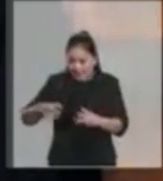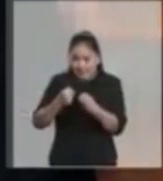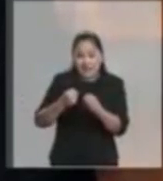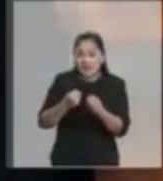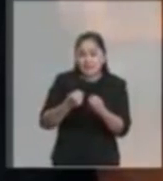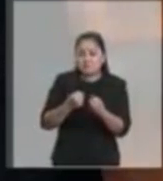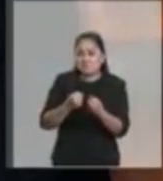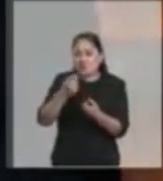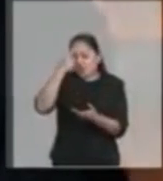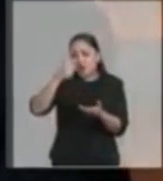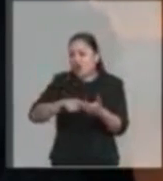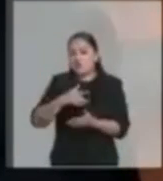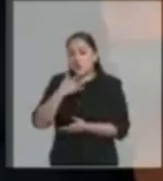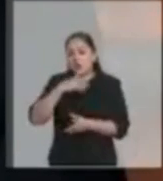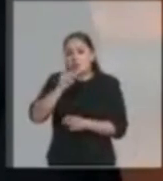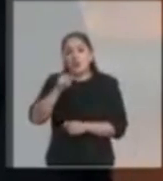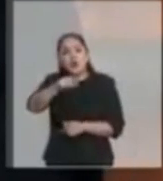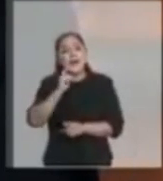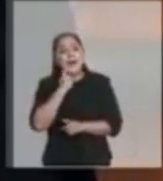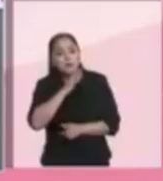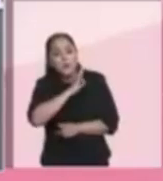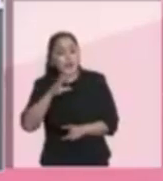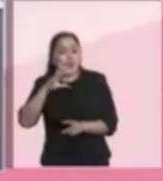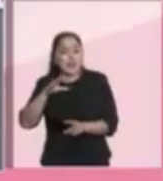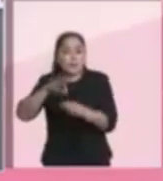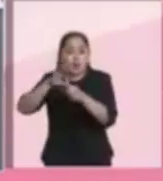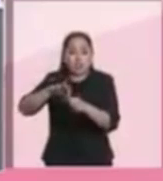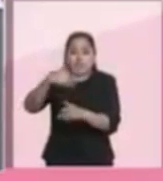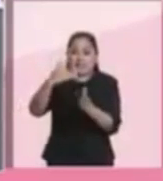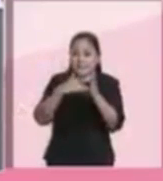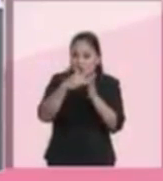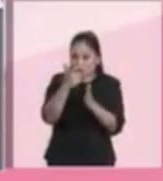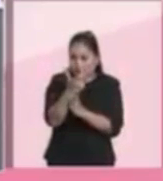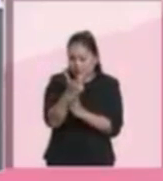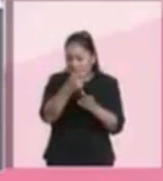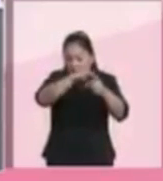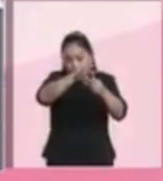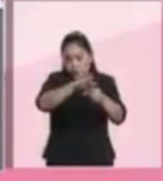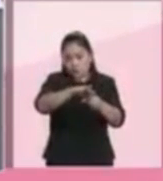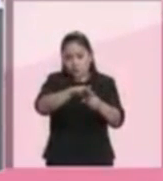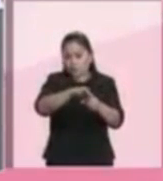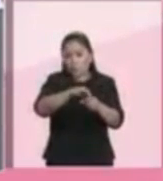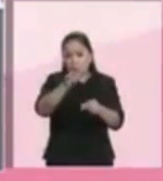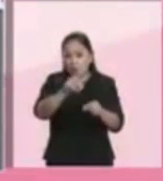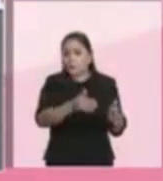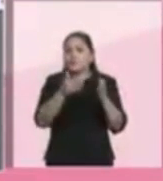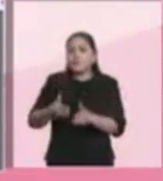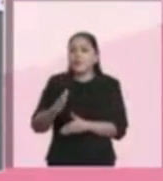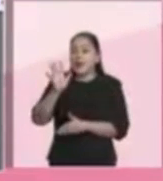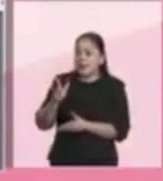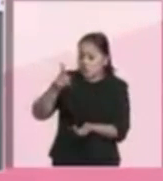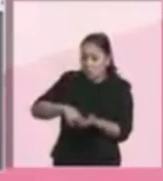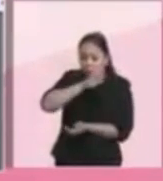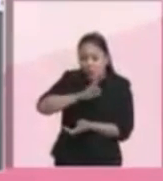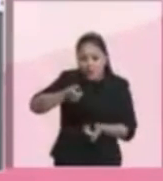tiene 40% de la posibilidad, dudo que lo logre, y eso no le va a permitir gobernar, va a estar en una ingobernabilidad,